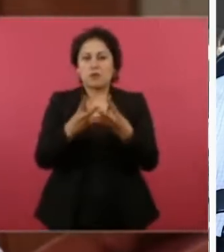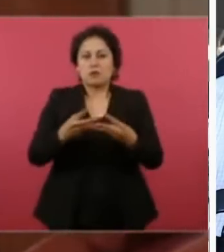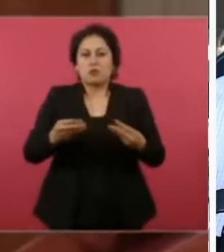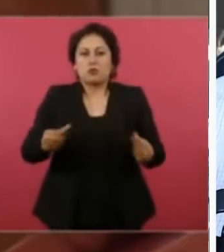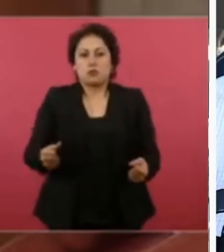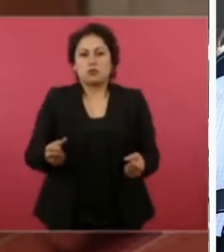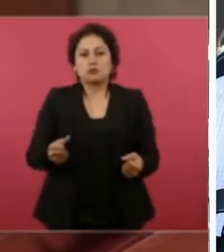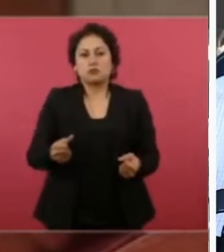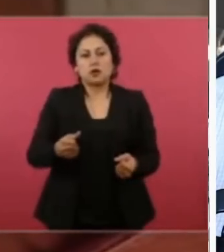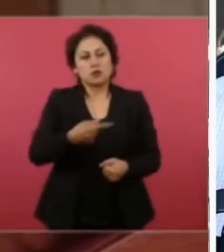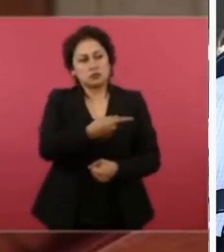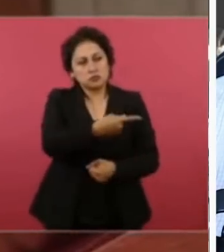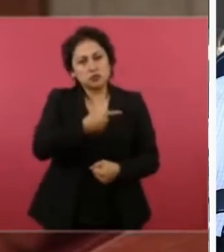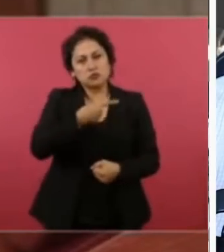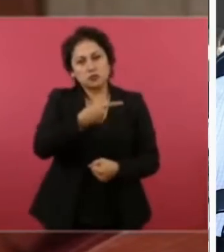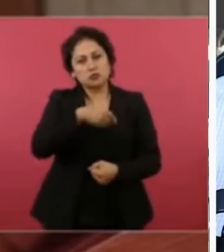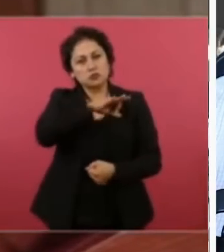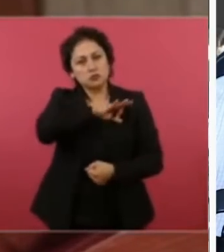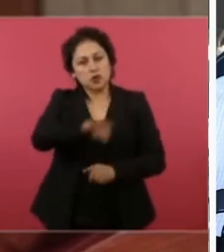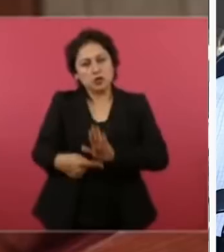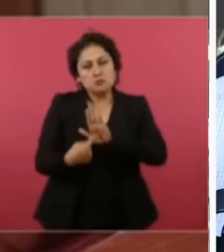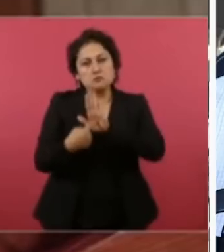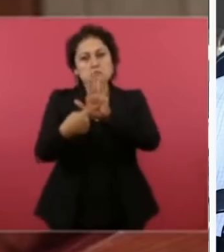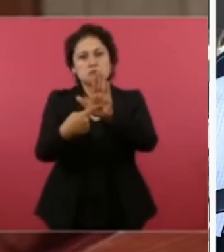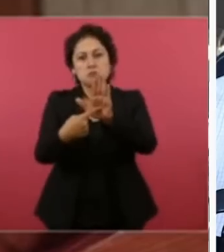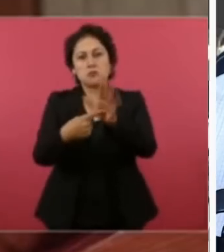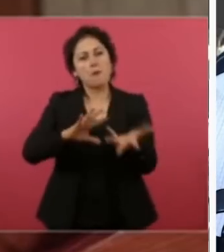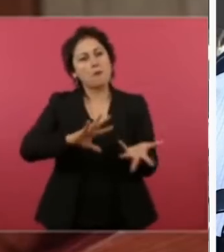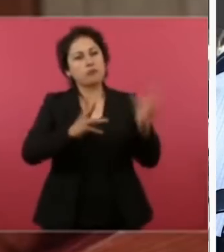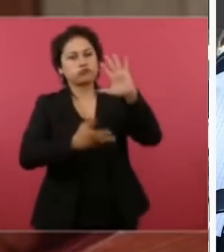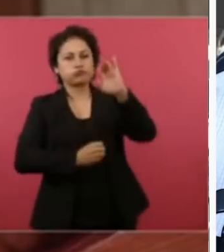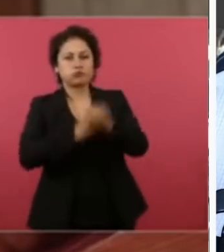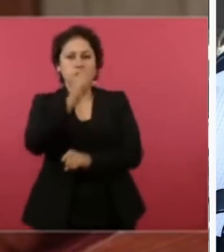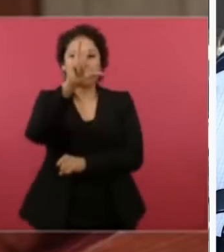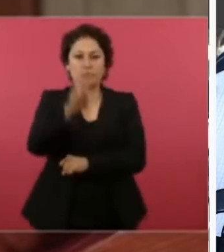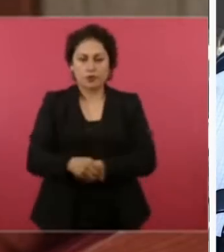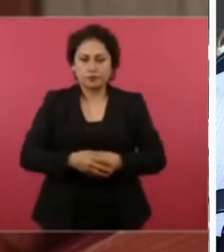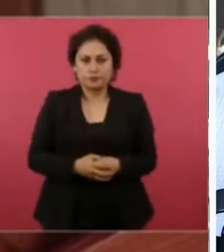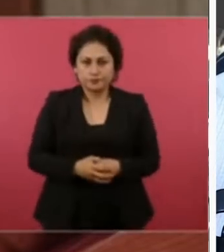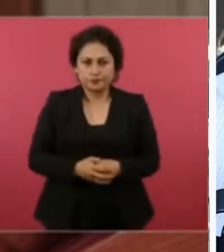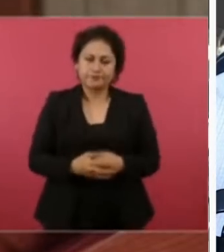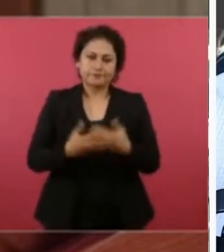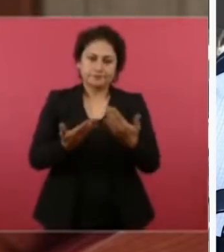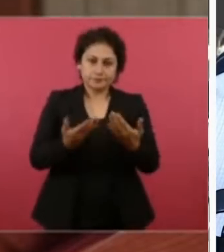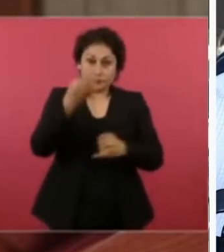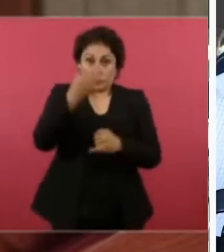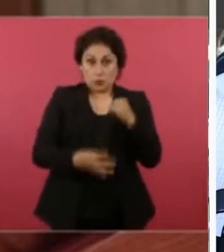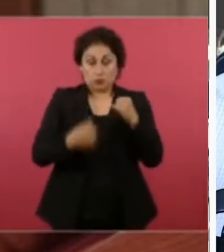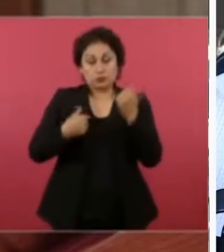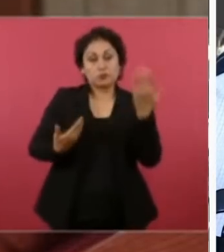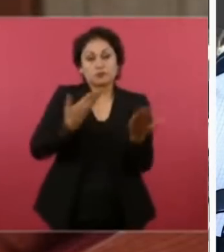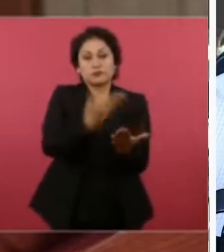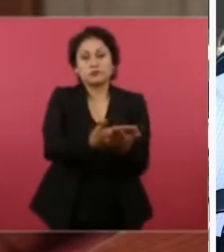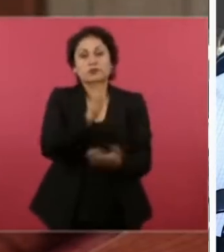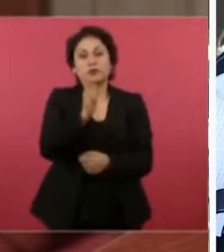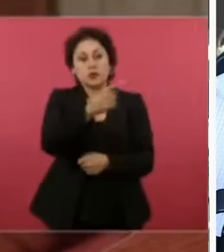ideal de la no violencia. Por último, le propongo que